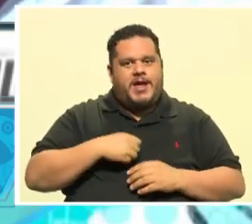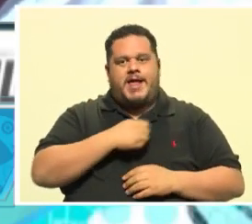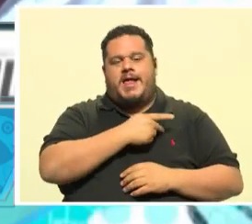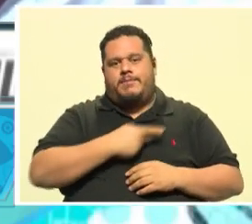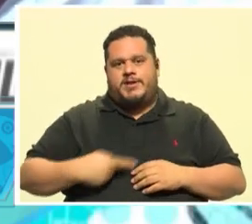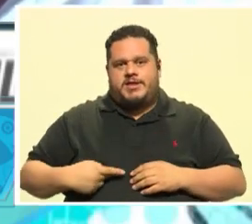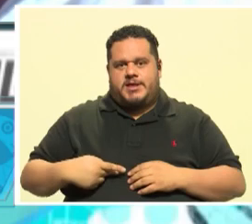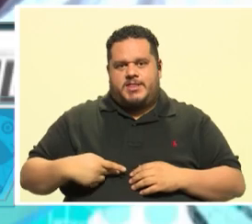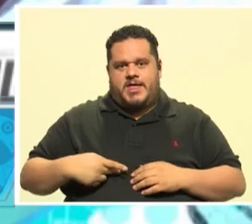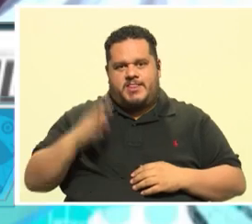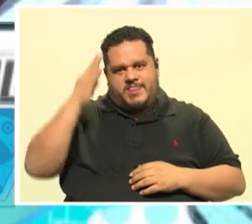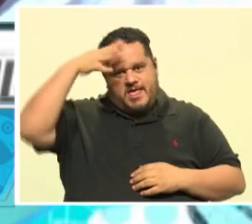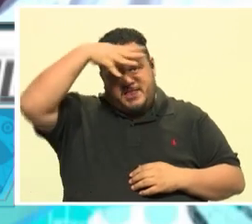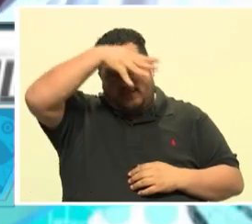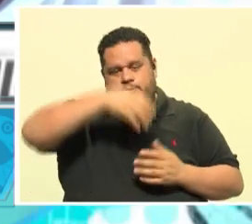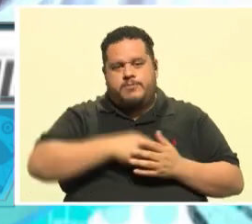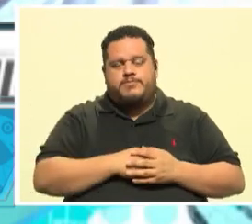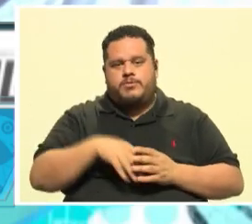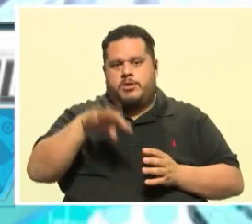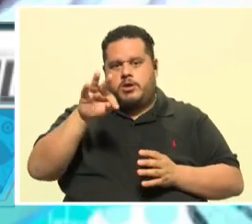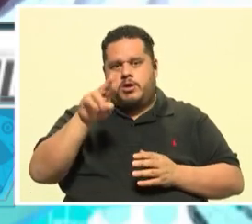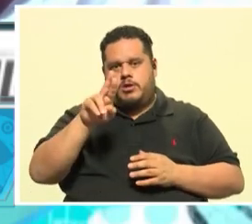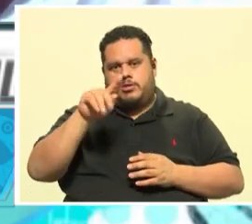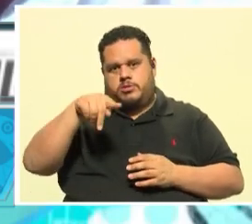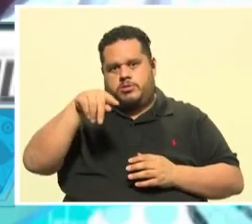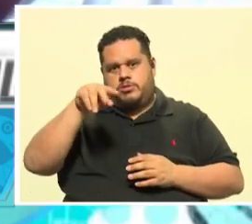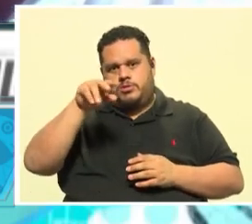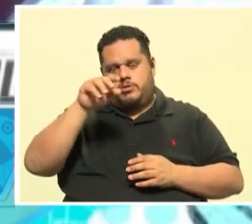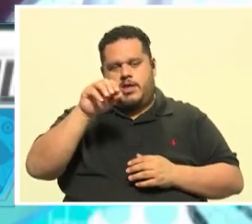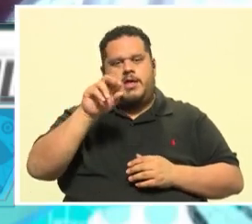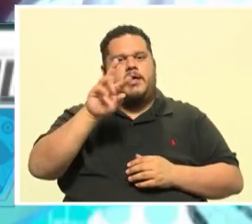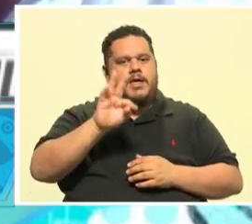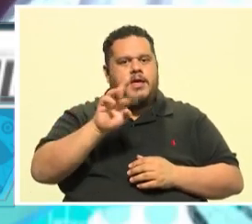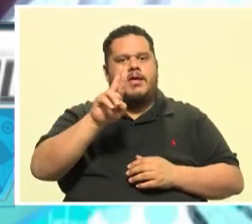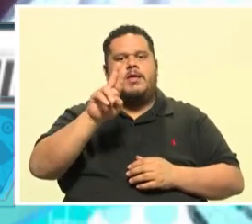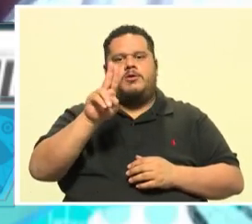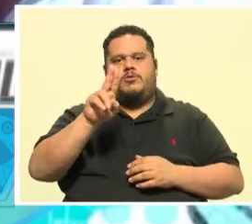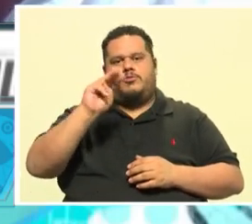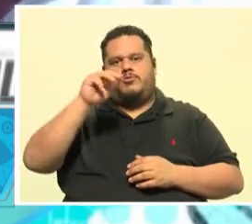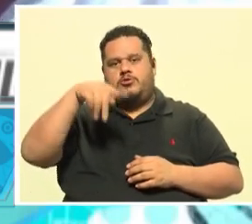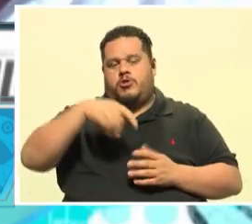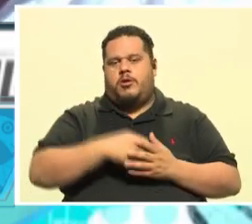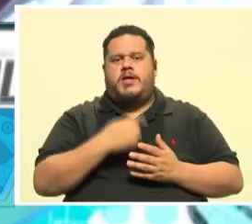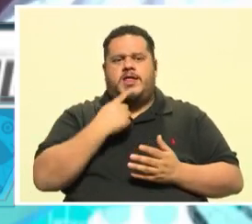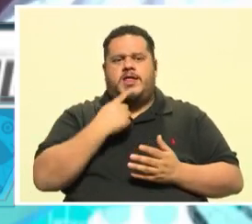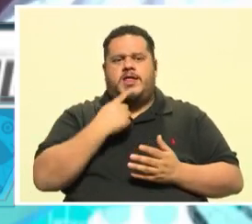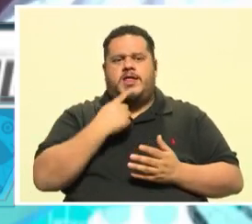describirlo es que podríamos decir que esta crisis que ha generado la pandemia se instala en crisis previas, ¿no? Es decir, en una